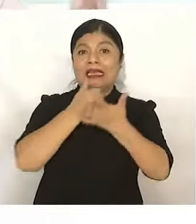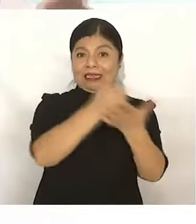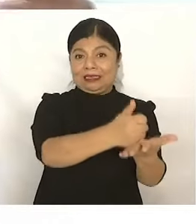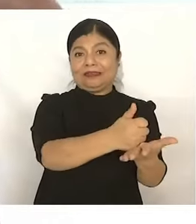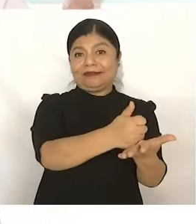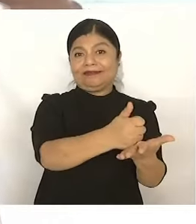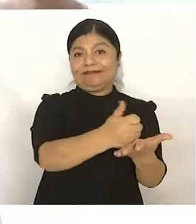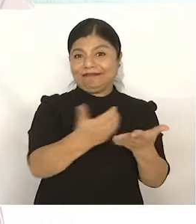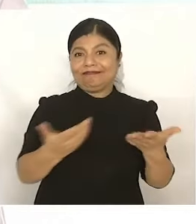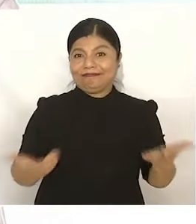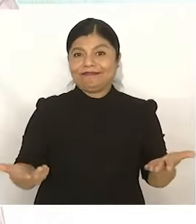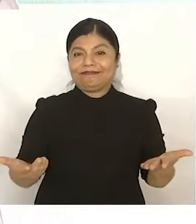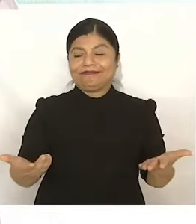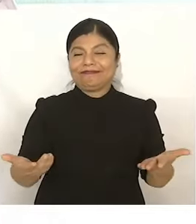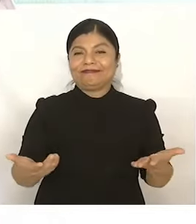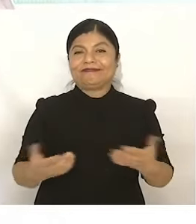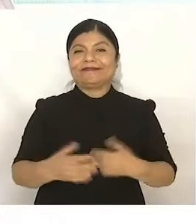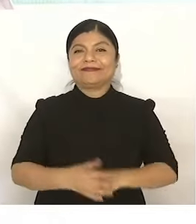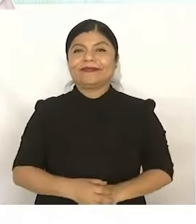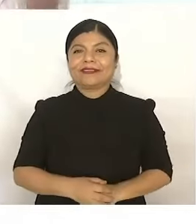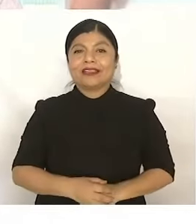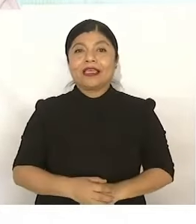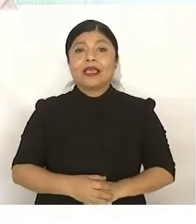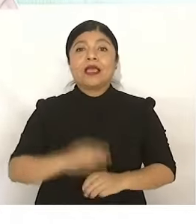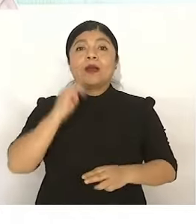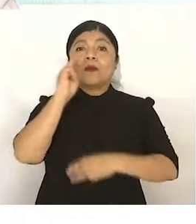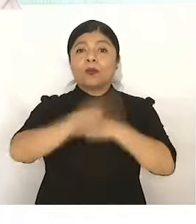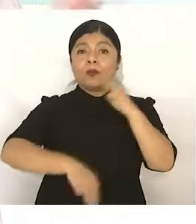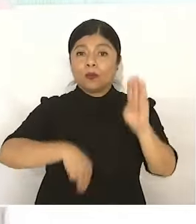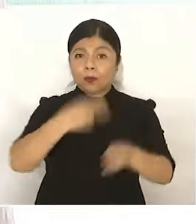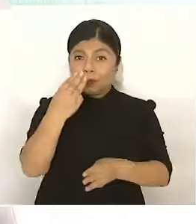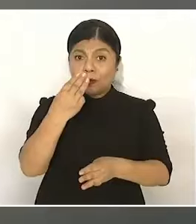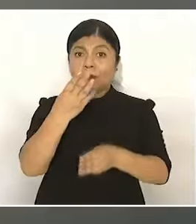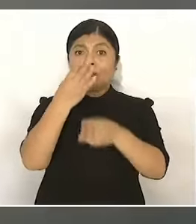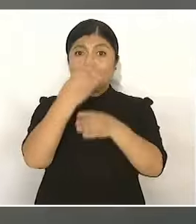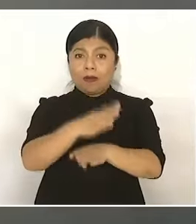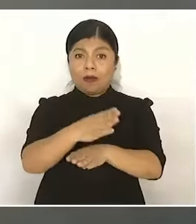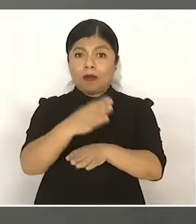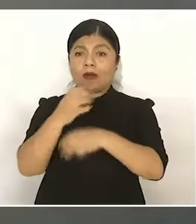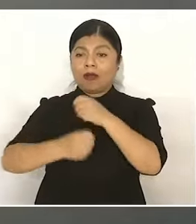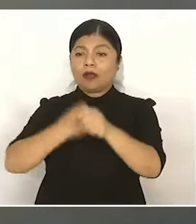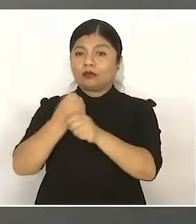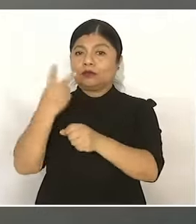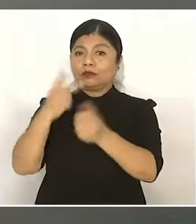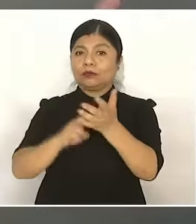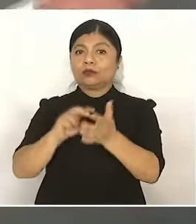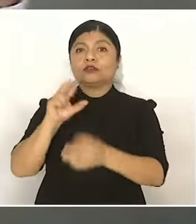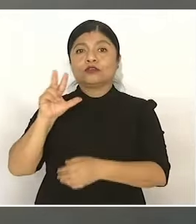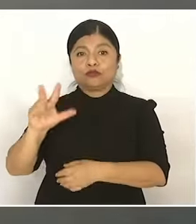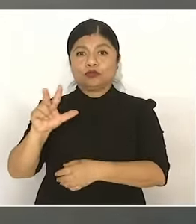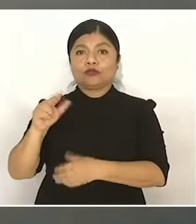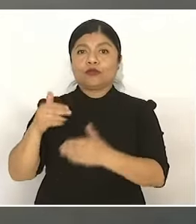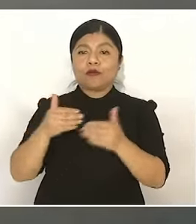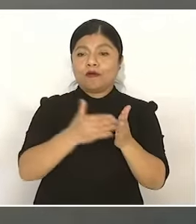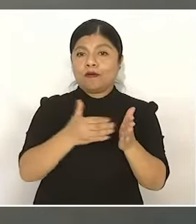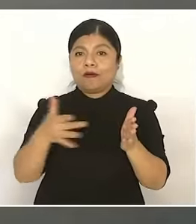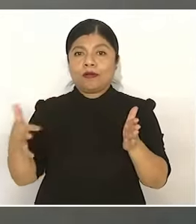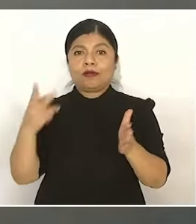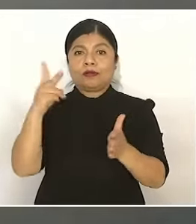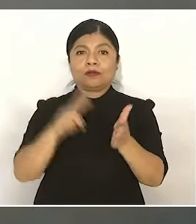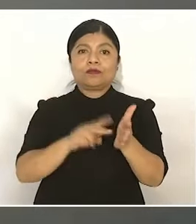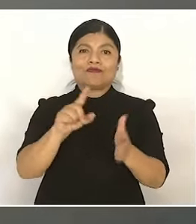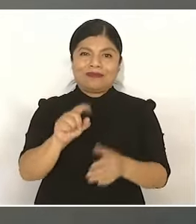el Banco Mundial que de el 2018 al 2023, el tiempo que